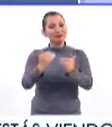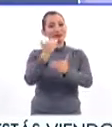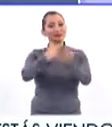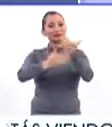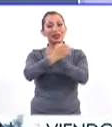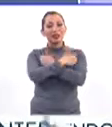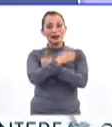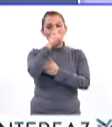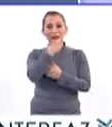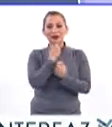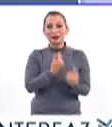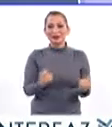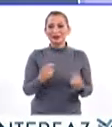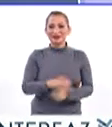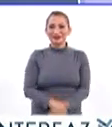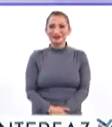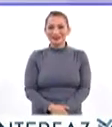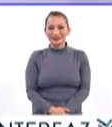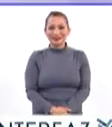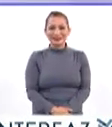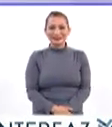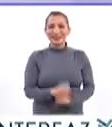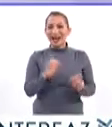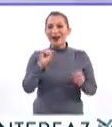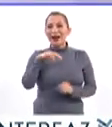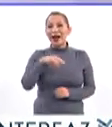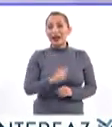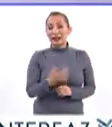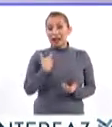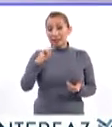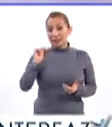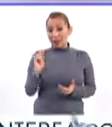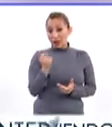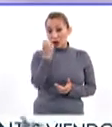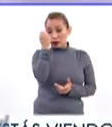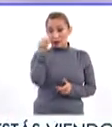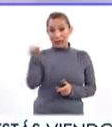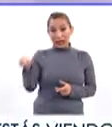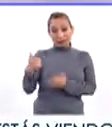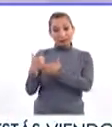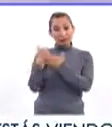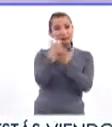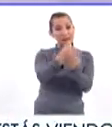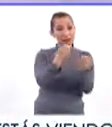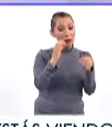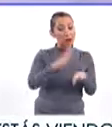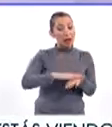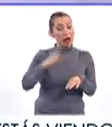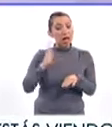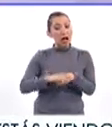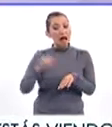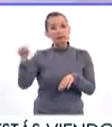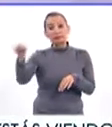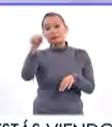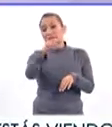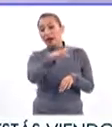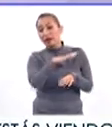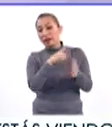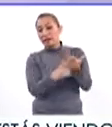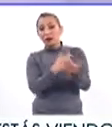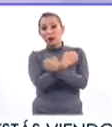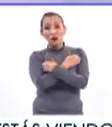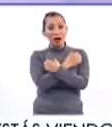desarrollo educativo de los niños. Así es, Ana Cristina, y la tecnología es una herramienta que cada vez está más presente